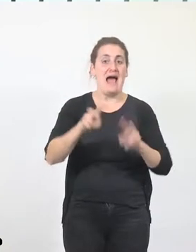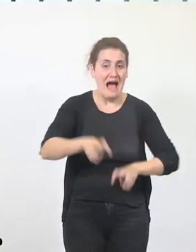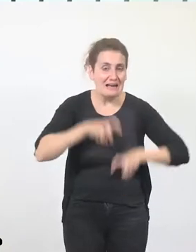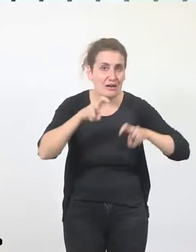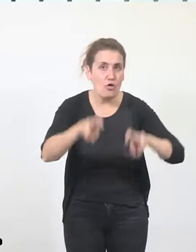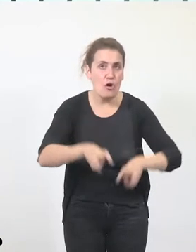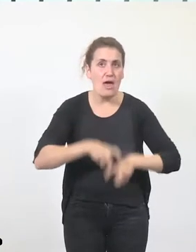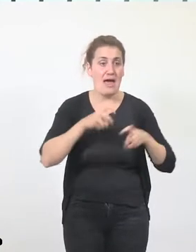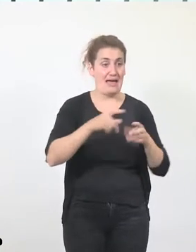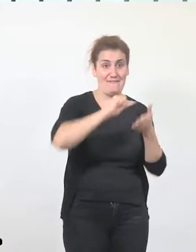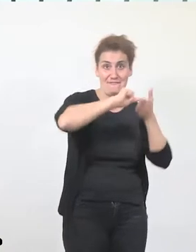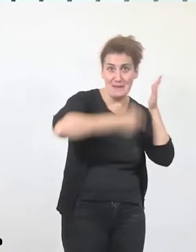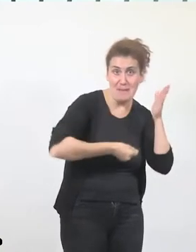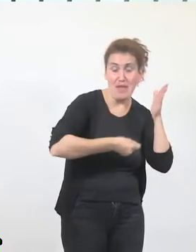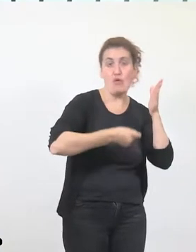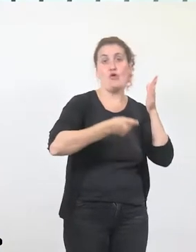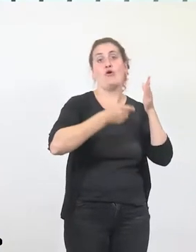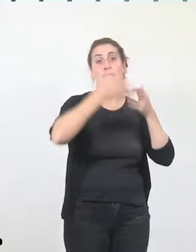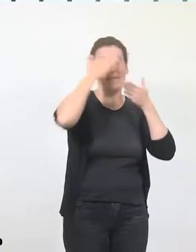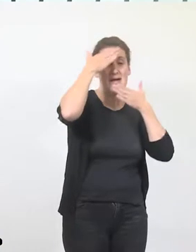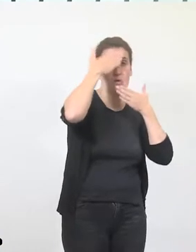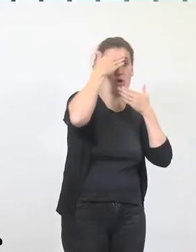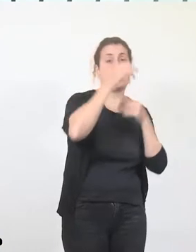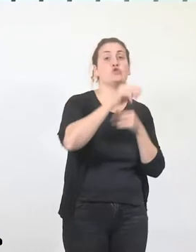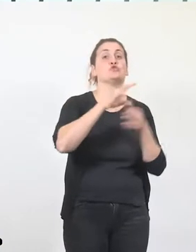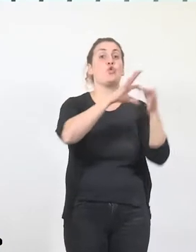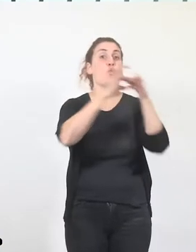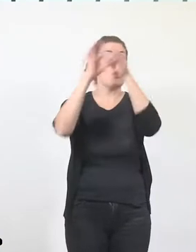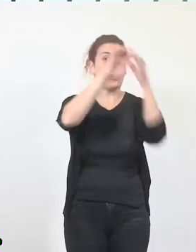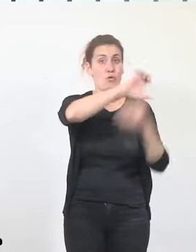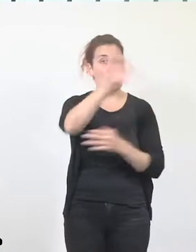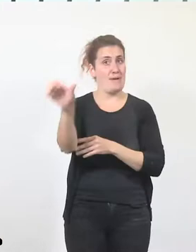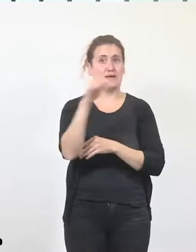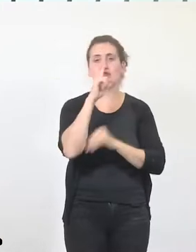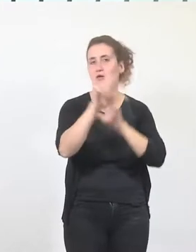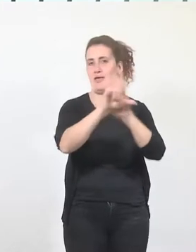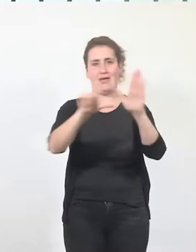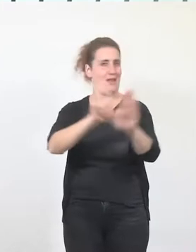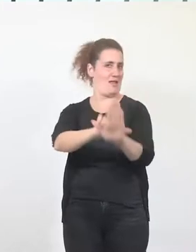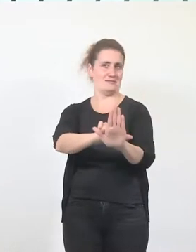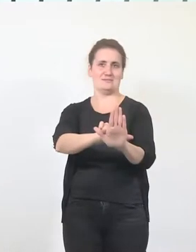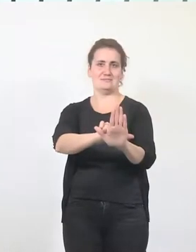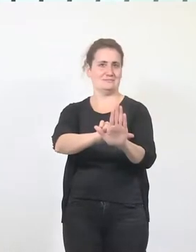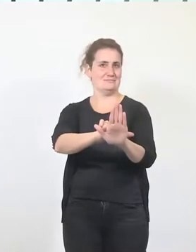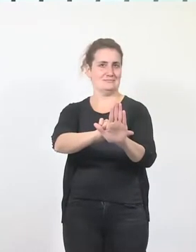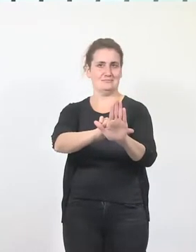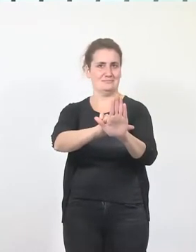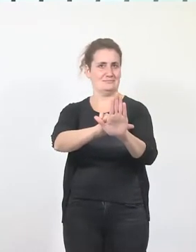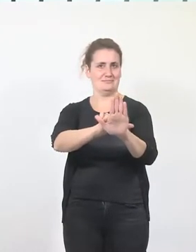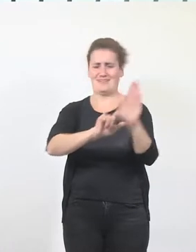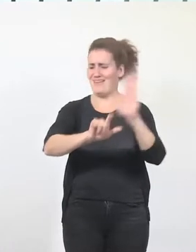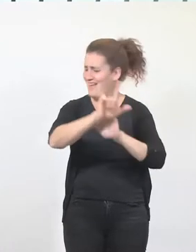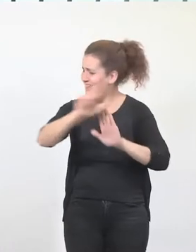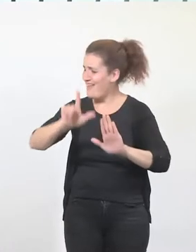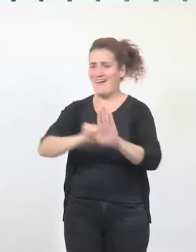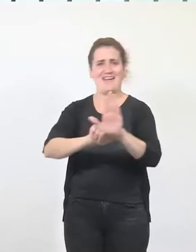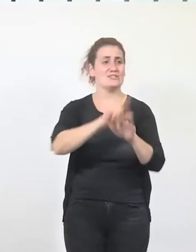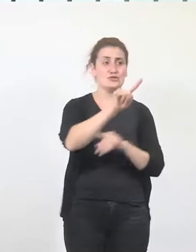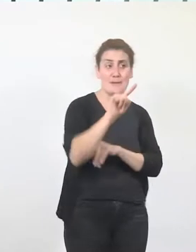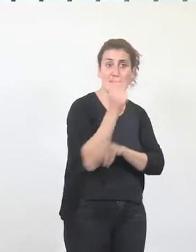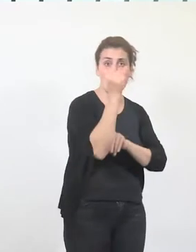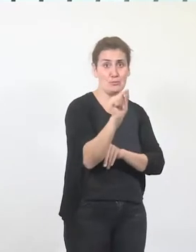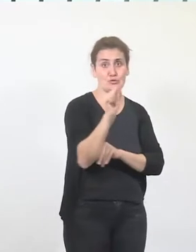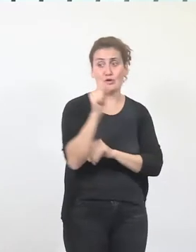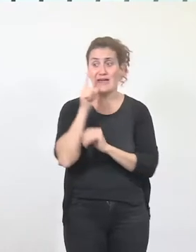está firmado entre Marruecos y la Unión Europea, son acuerdos ilegales. Ese es el primer punto